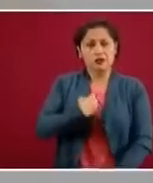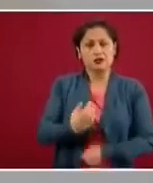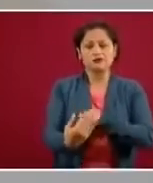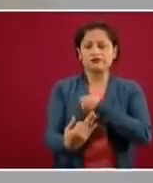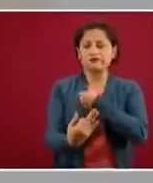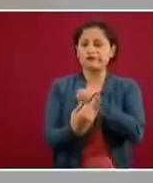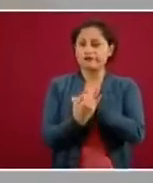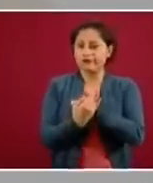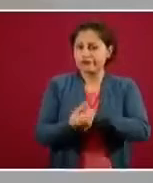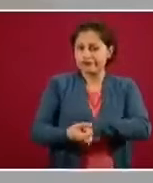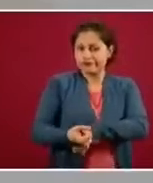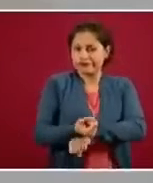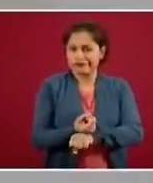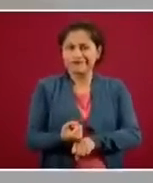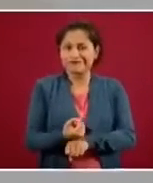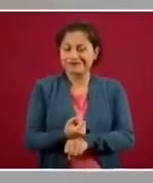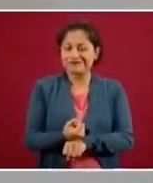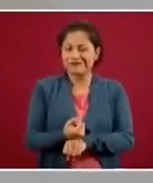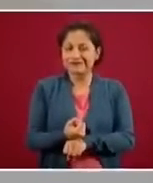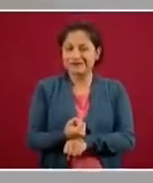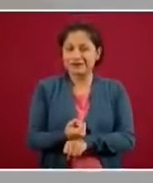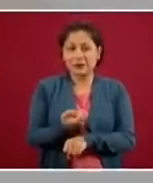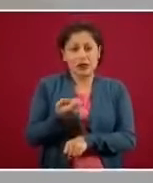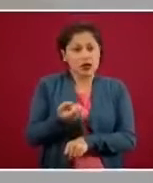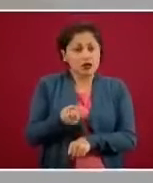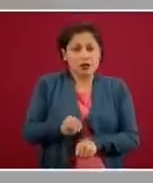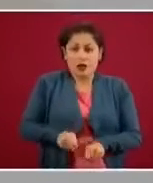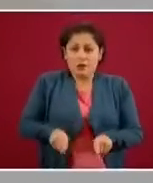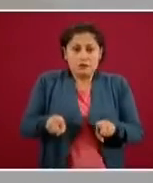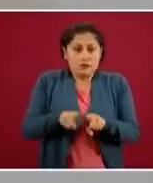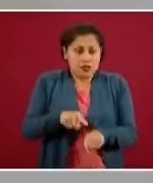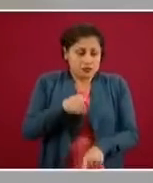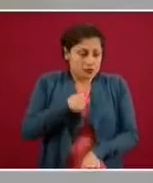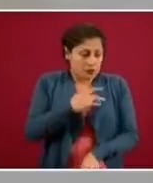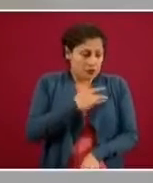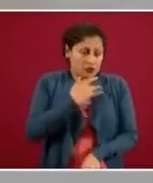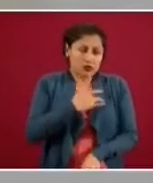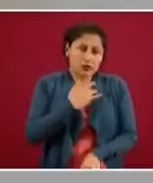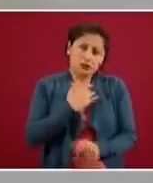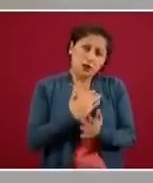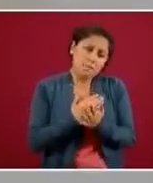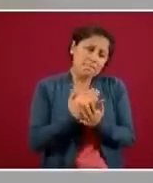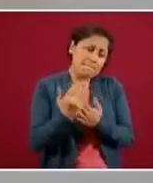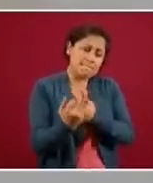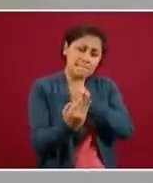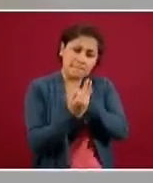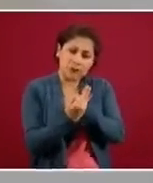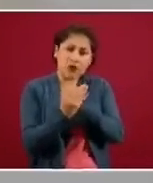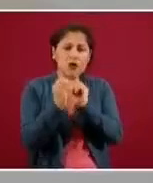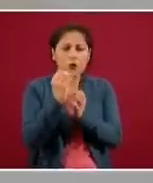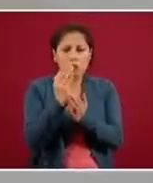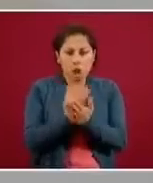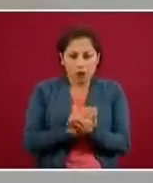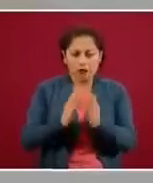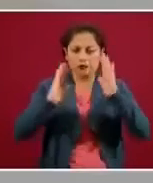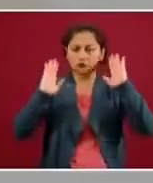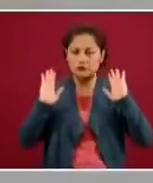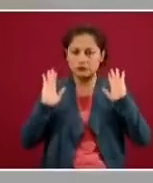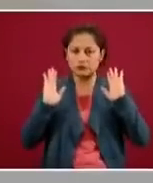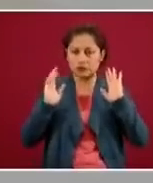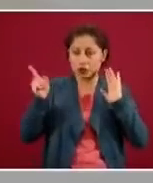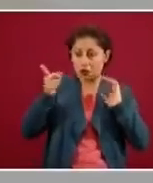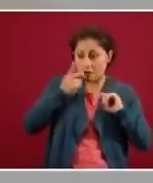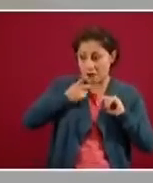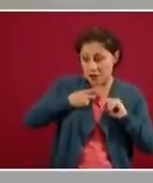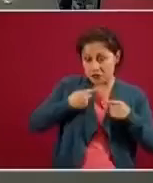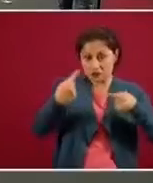científicamente por el estado de ánimo, ¿no? Entonces pienso que es muy válido, que quien quiera usar esto, pues adelante. Una